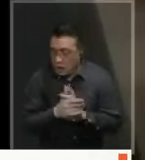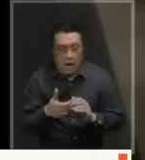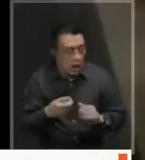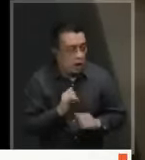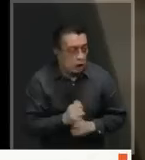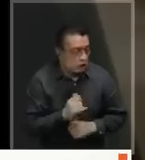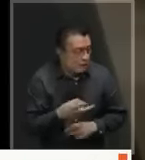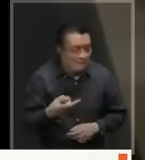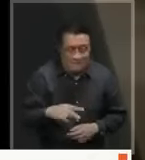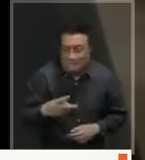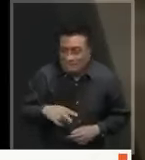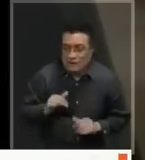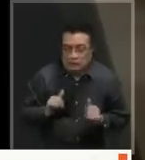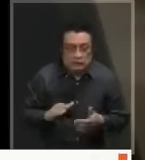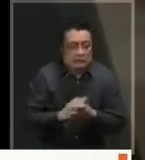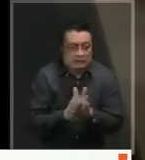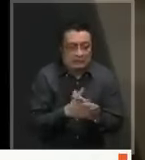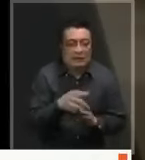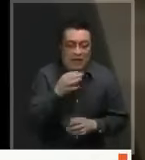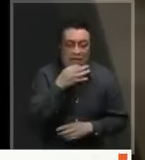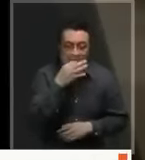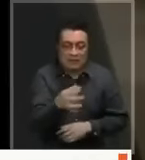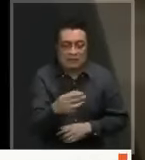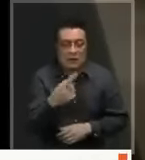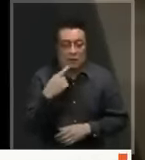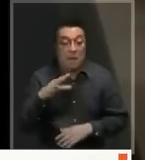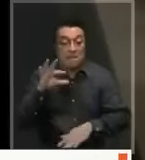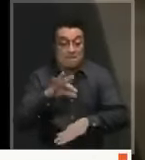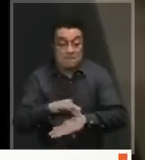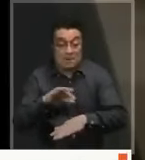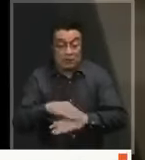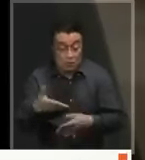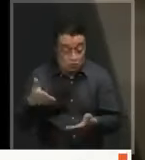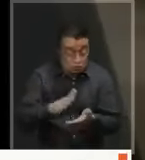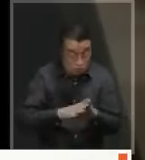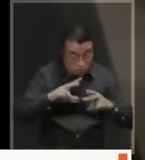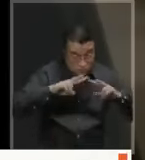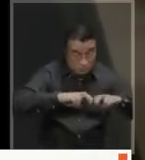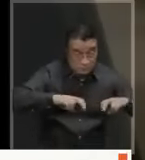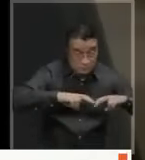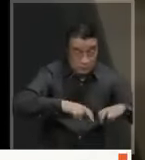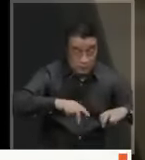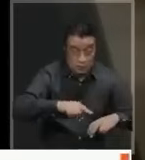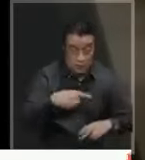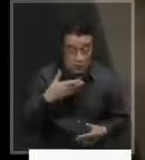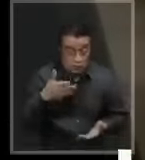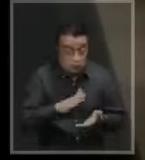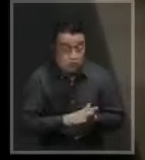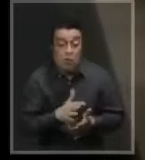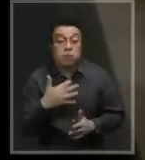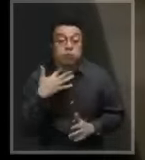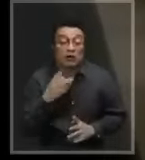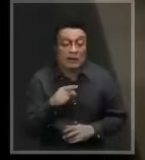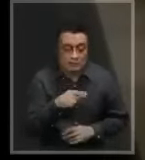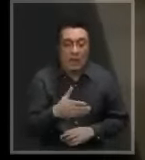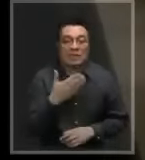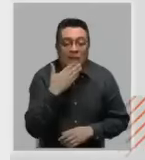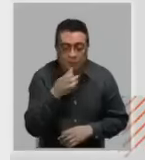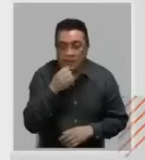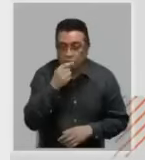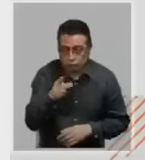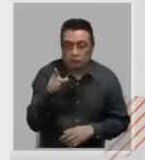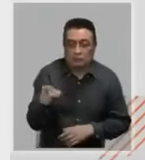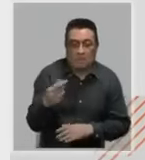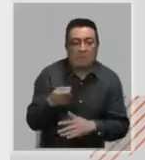la escena. Hay la patólogo, la médico forense que practicó la autopsia, también se le está